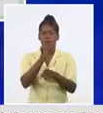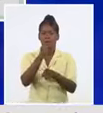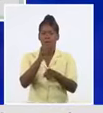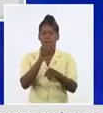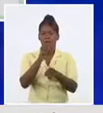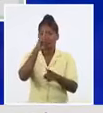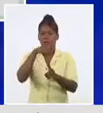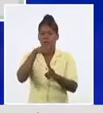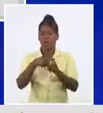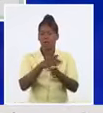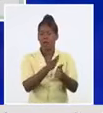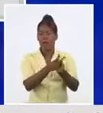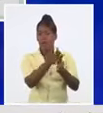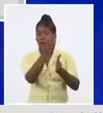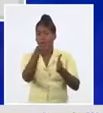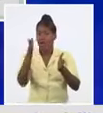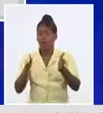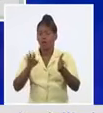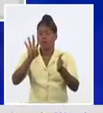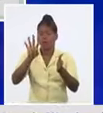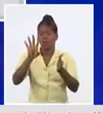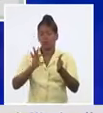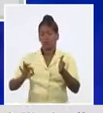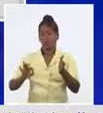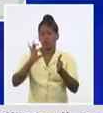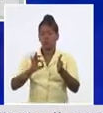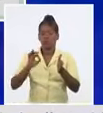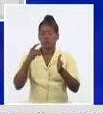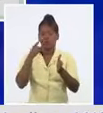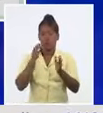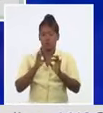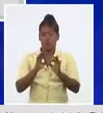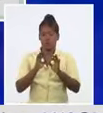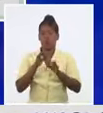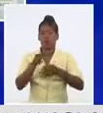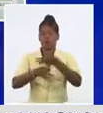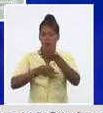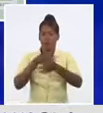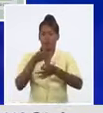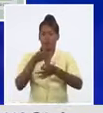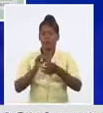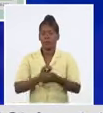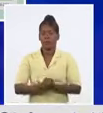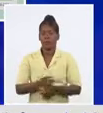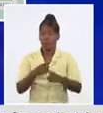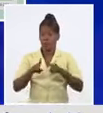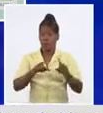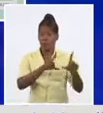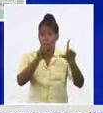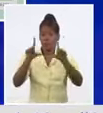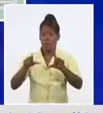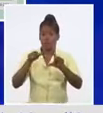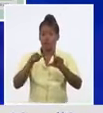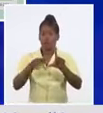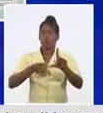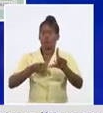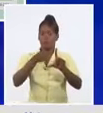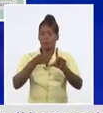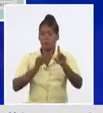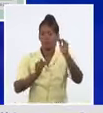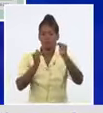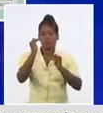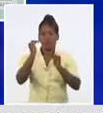el 4 de octubre. Y vean ustedes cómo, por la próxima, por favor, ahí, ya ustedes pueden ver cómo